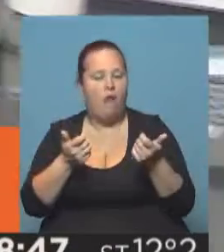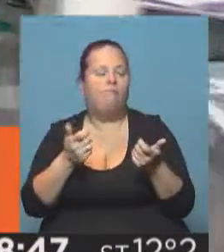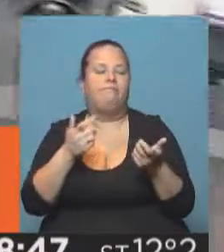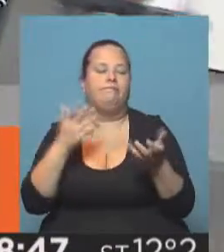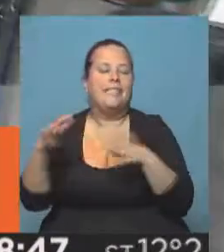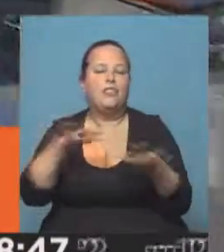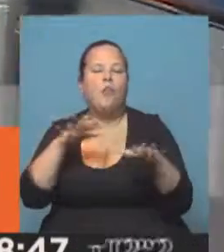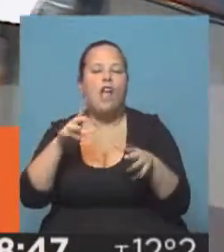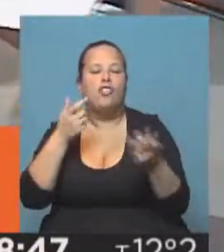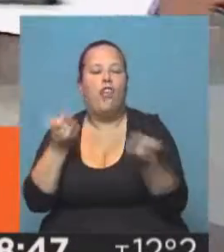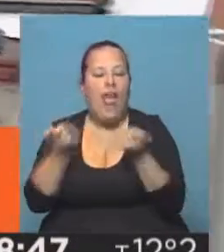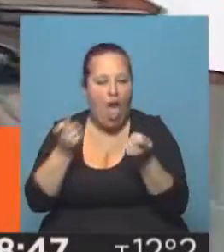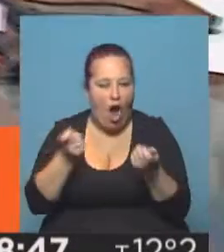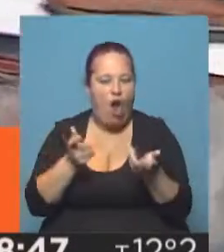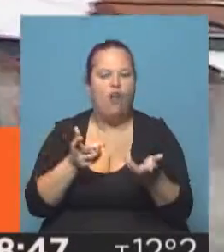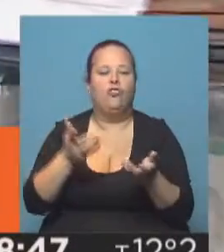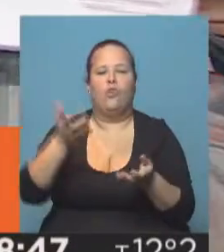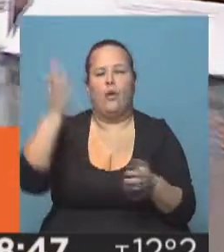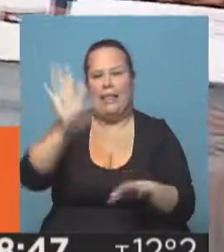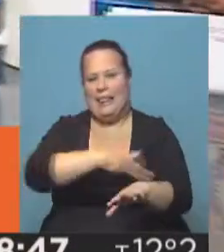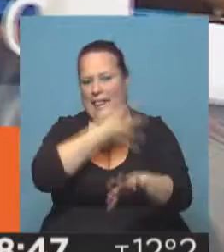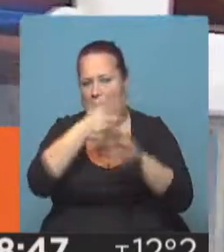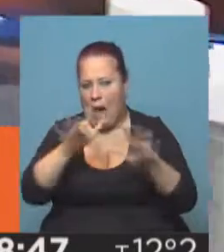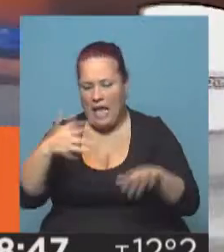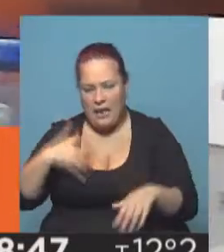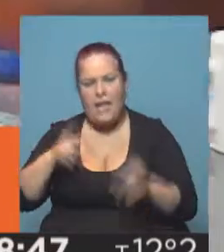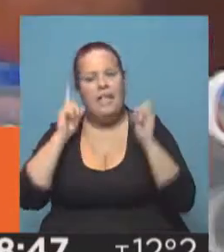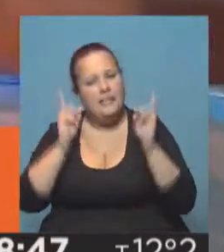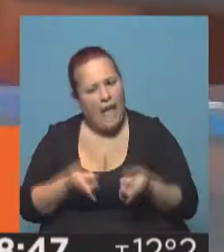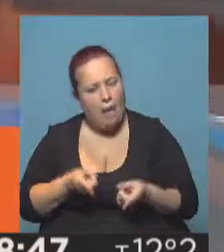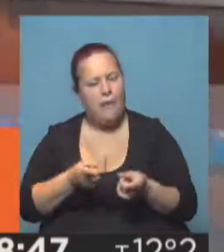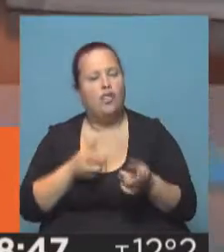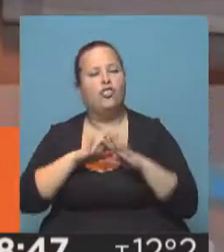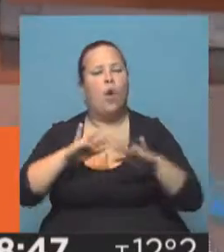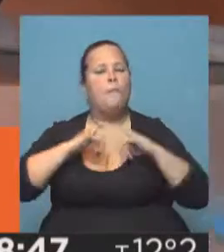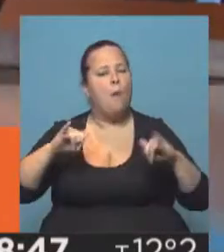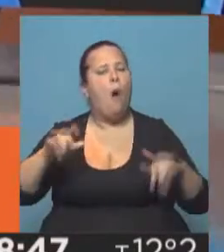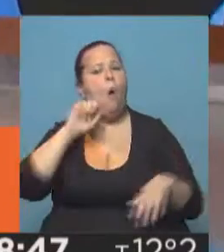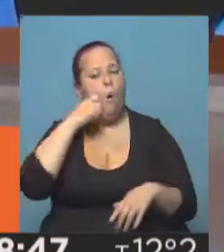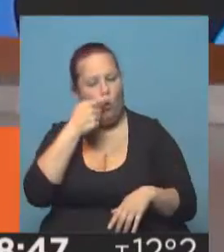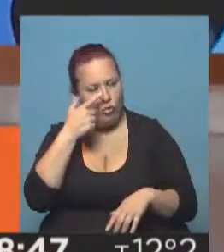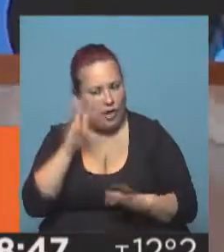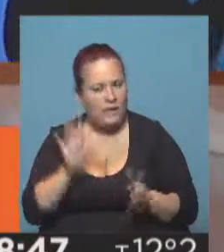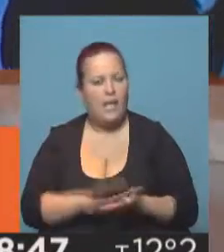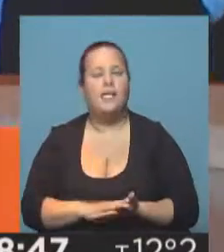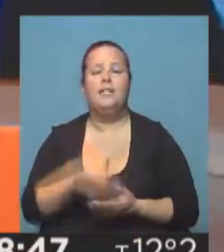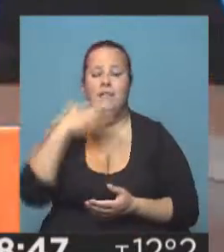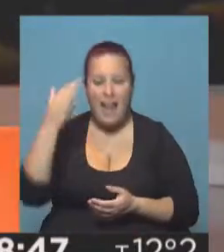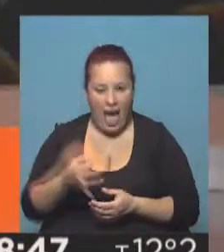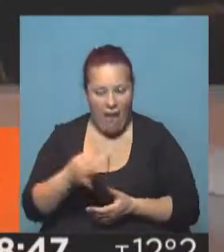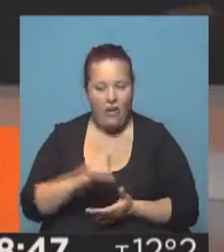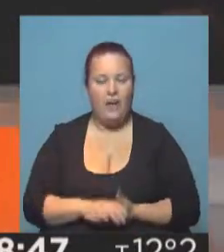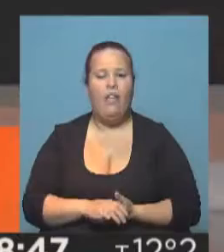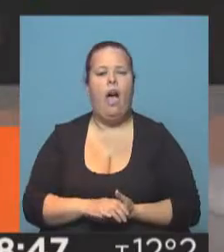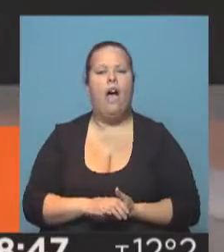clima de negocios que hace mucho que no aparece en la Argentina, incluso a nivel de marketing ha sido muy interesante, porque realmente